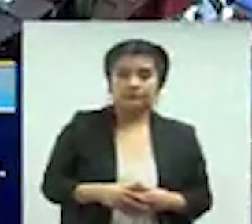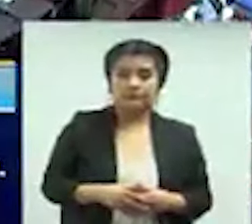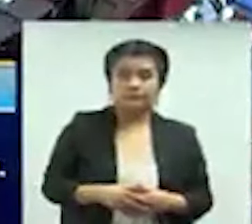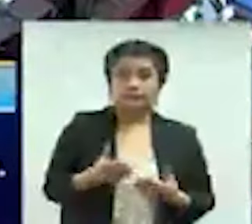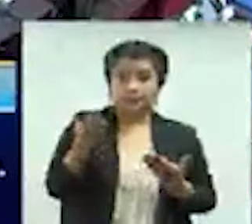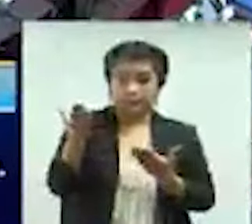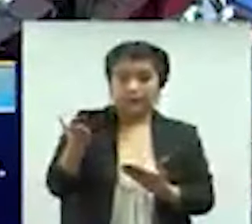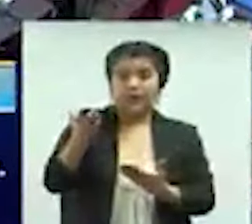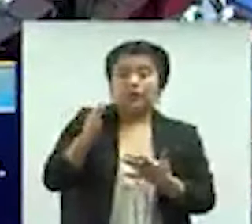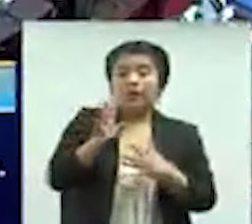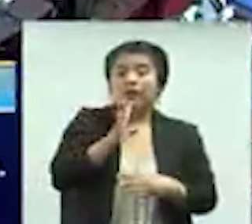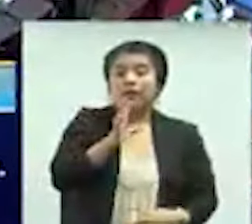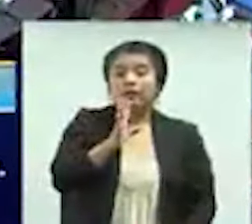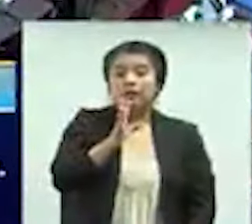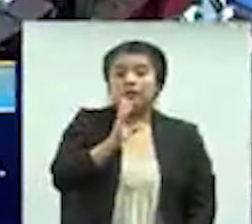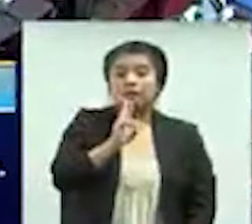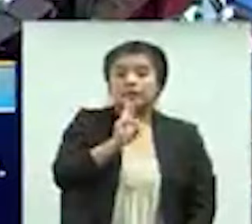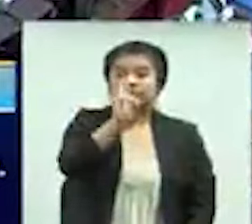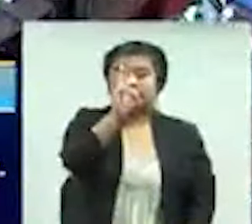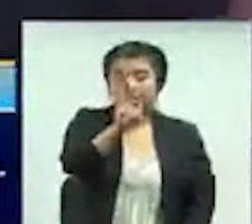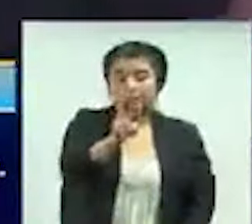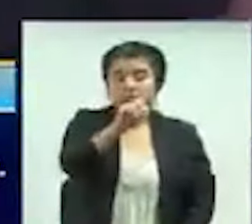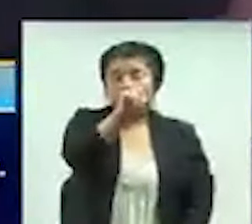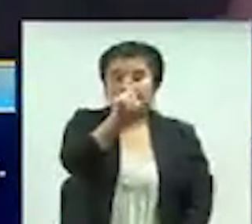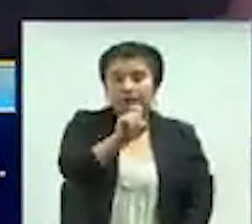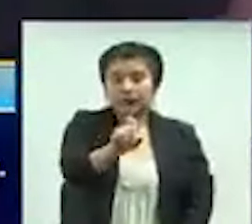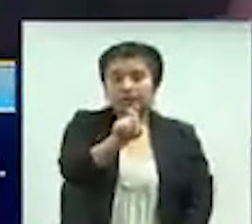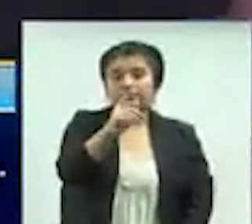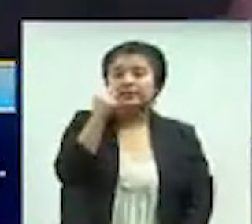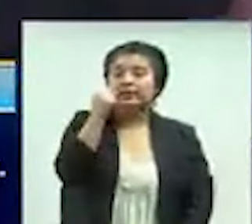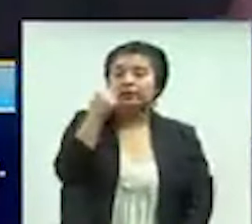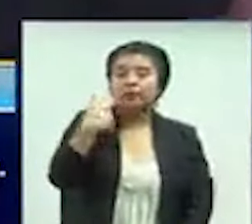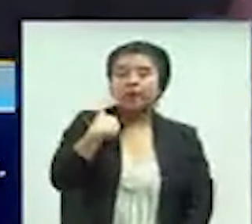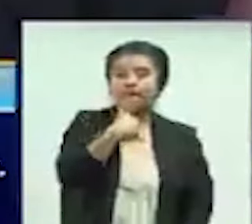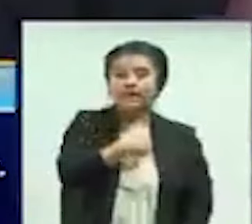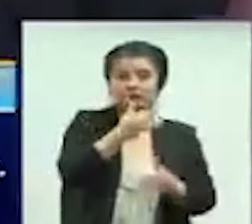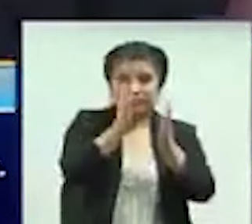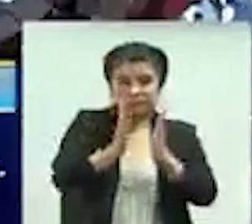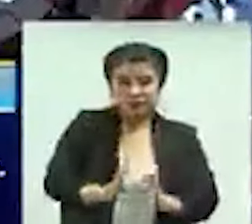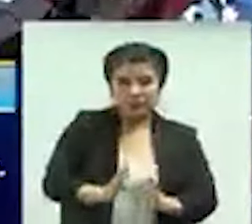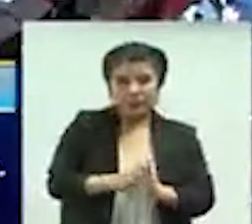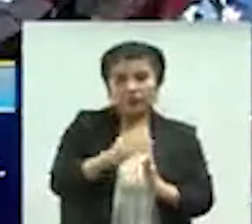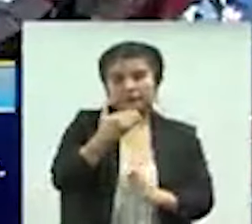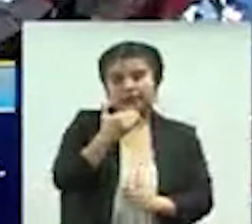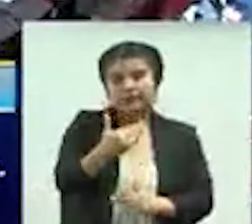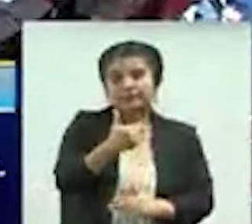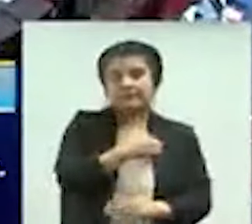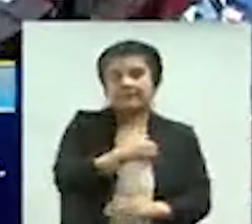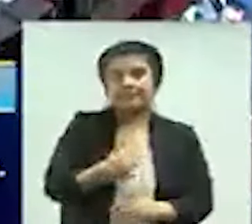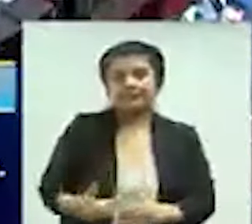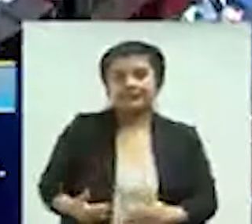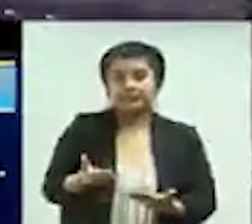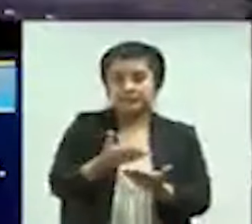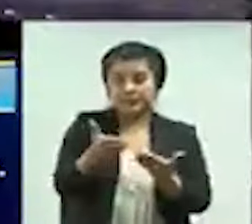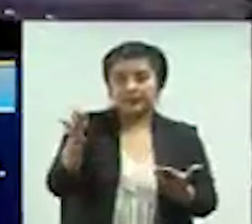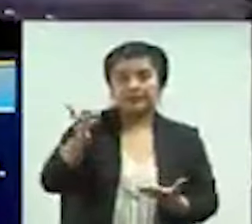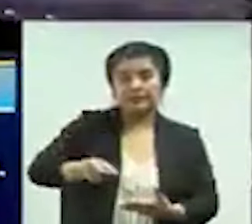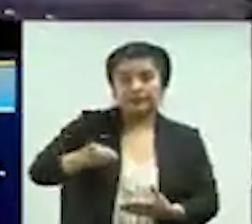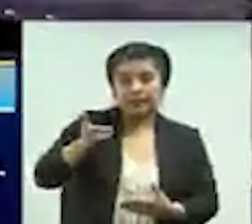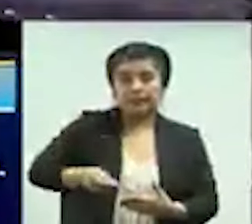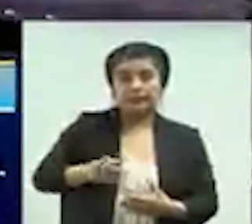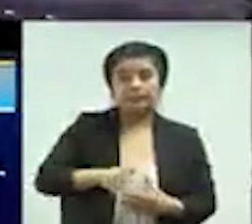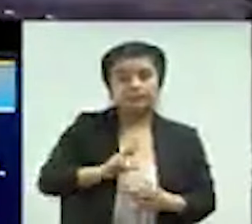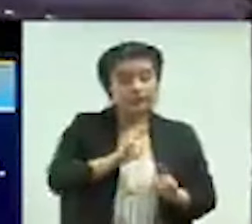Tiene la palabra para responder la pregunta formulada, señor ministro. Gracias, señor presidente. Honorable pleno,